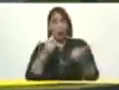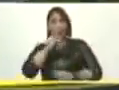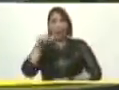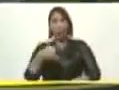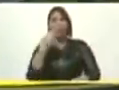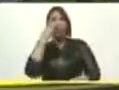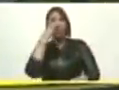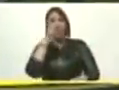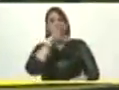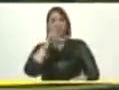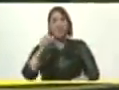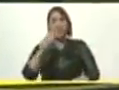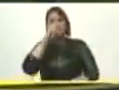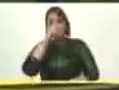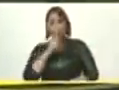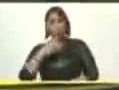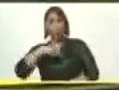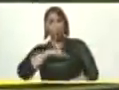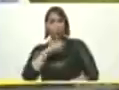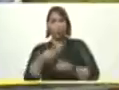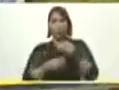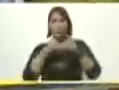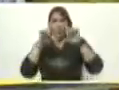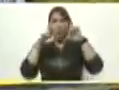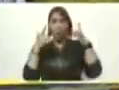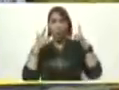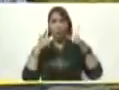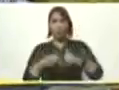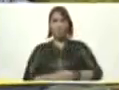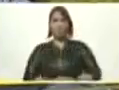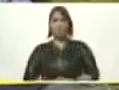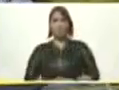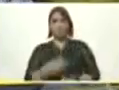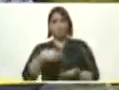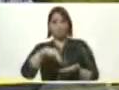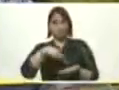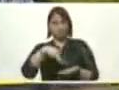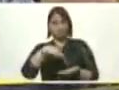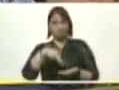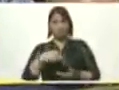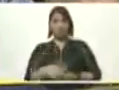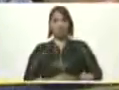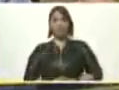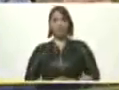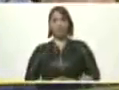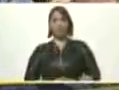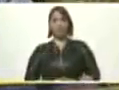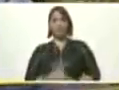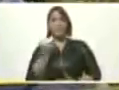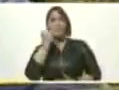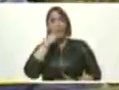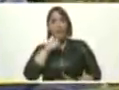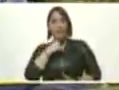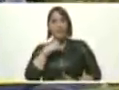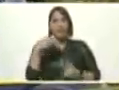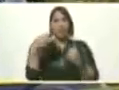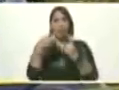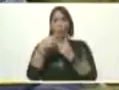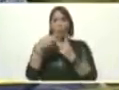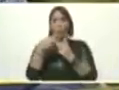le digo y vamos a hacer este la guaira tenemos Valencia en el hotel